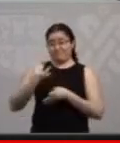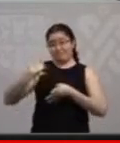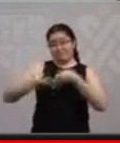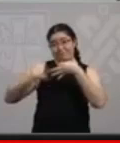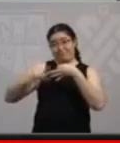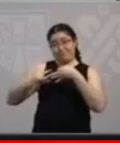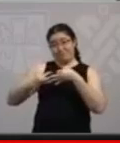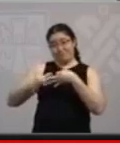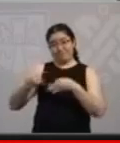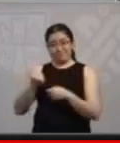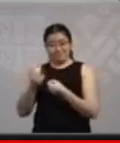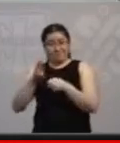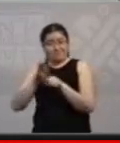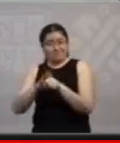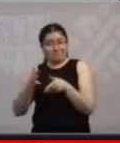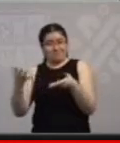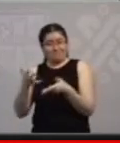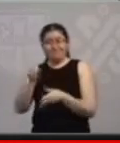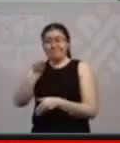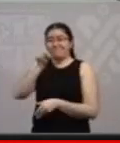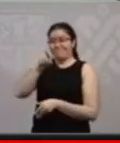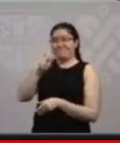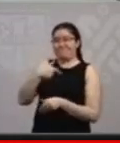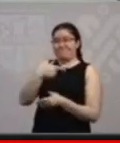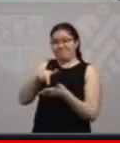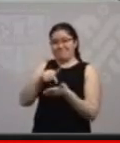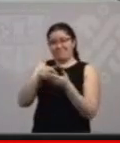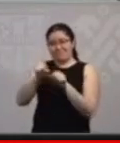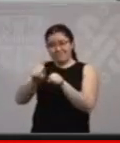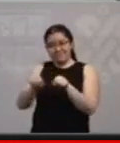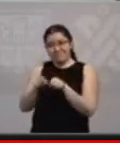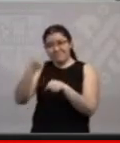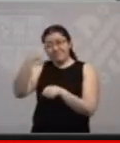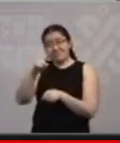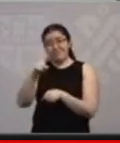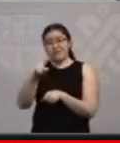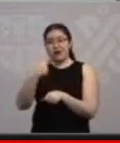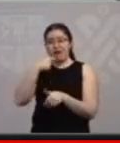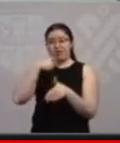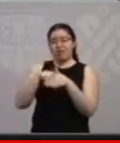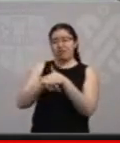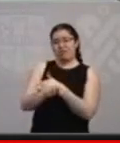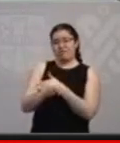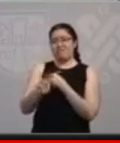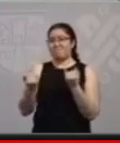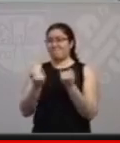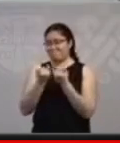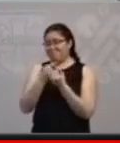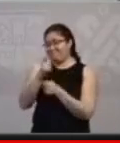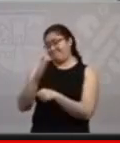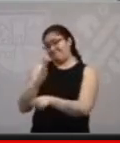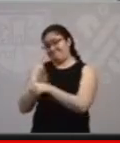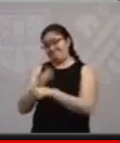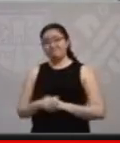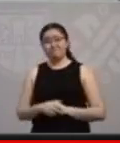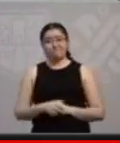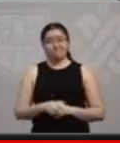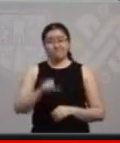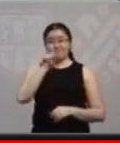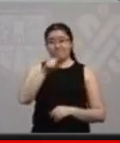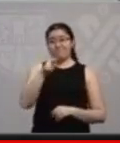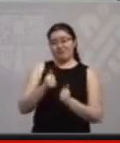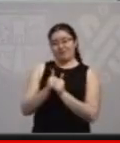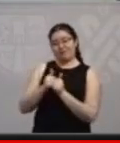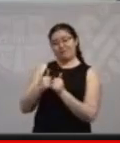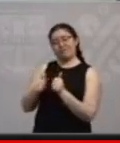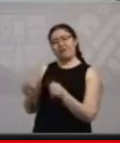Justicia Administrativa y ahí es la sala que se abrió para los temas de corrupción, pues tiene que hacer las sanciones mayores. Ahí también hay un